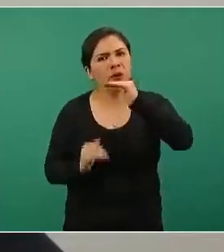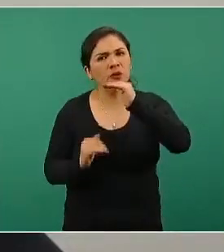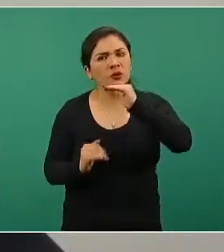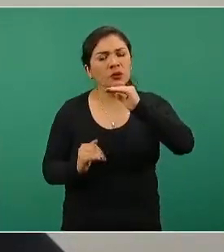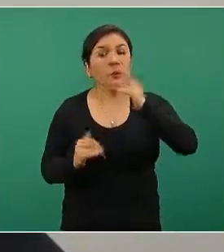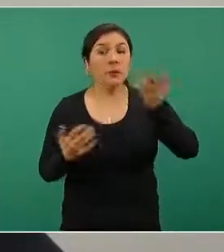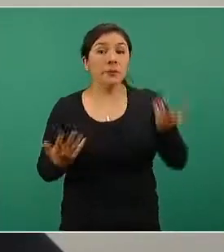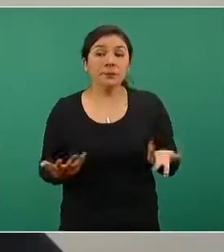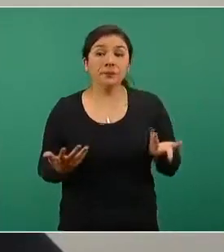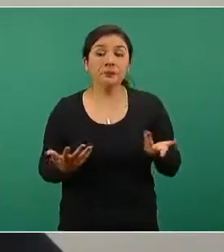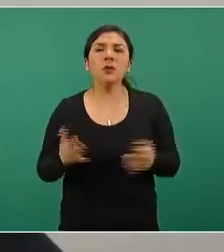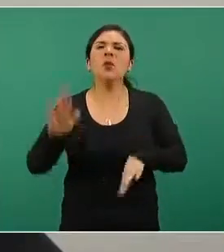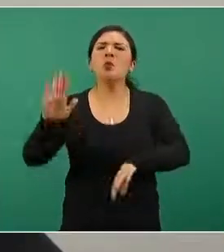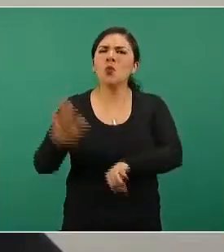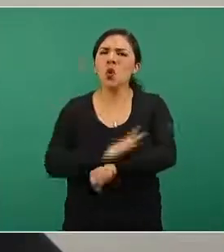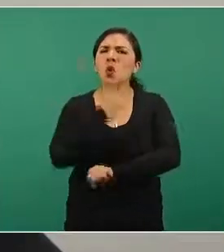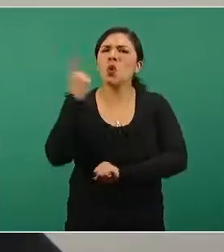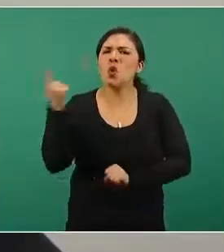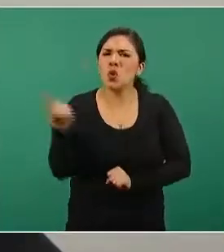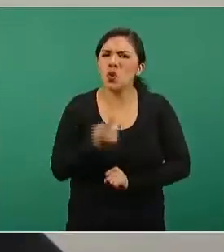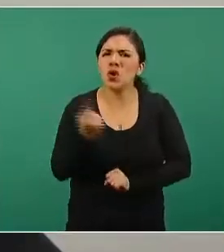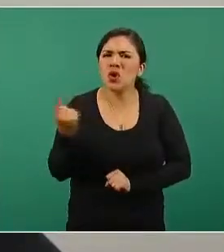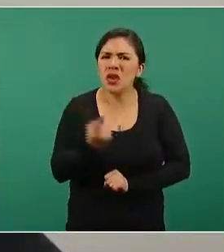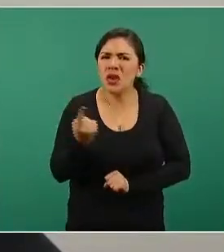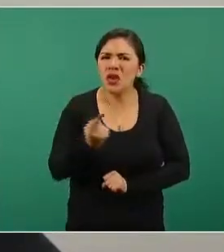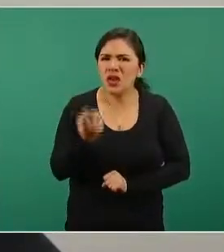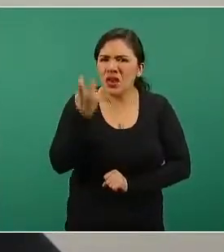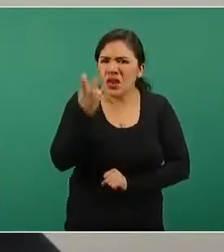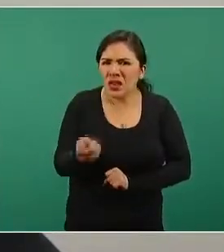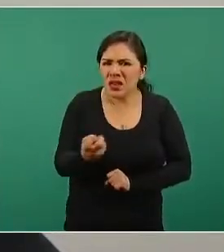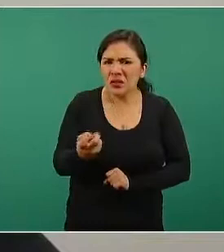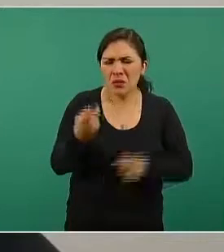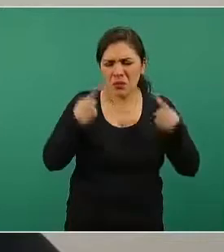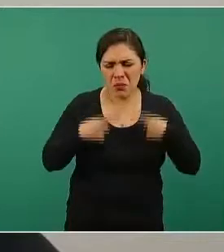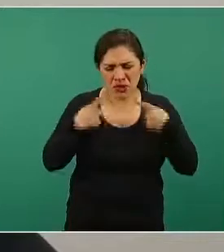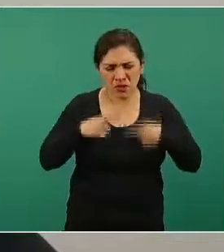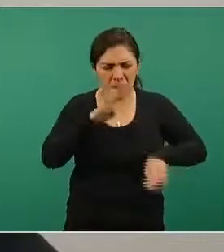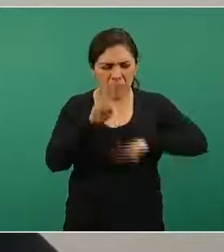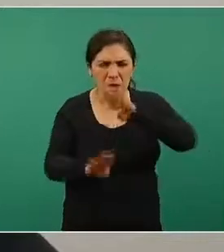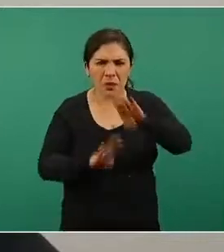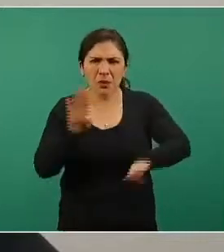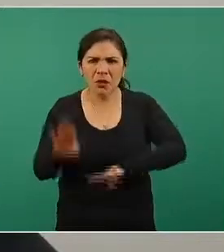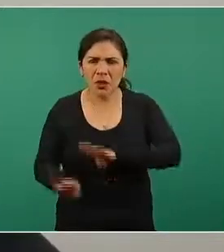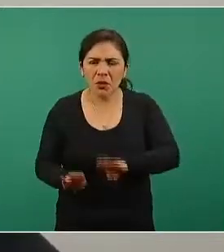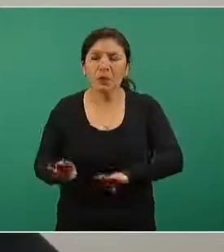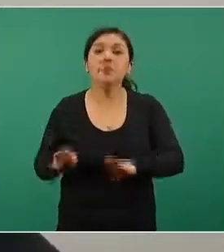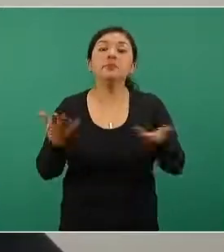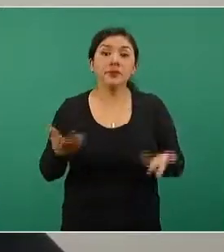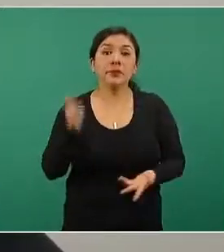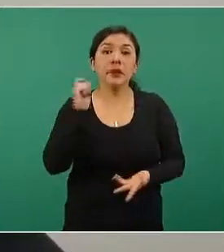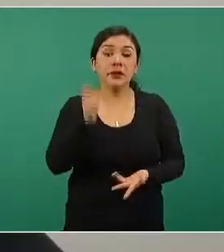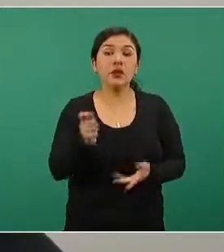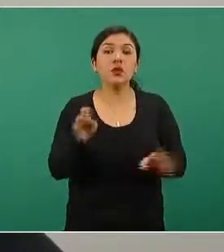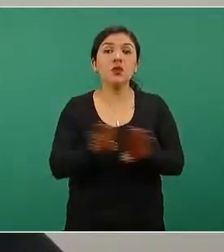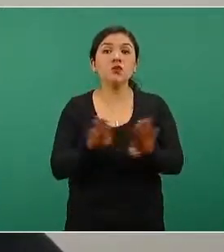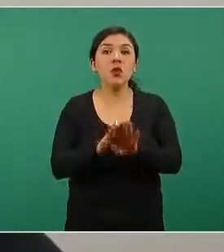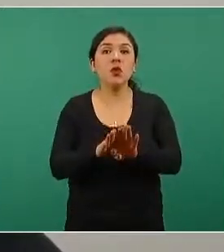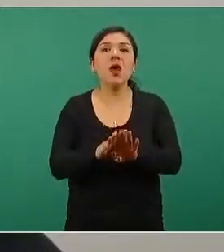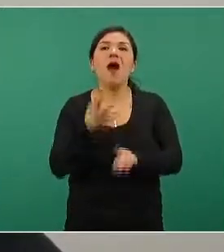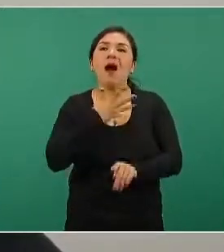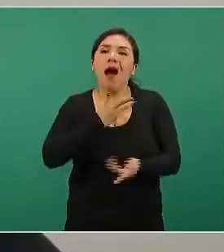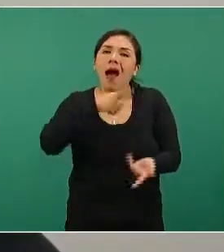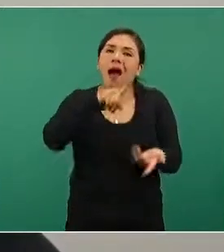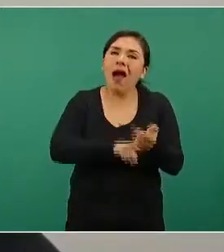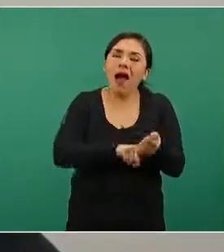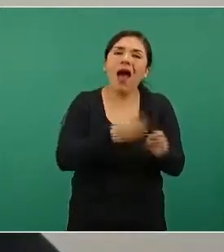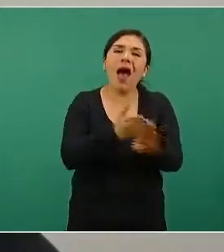efectos de las causas que producen las defunciones y hablando precisamente de estos factores de riesgo